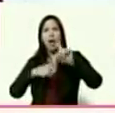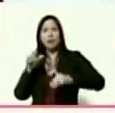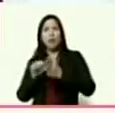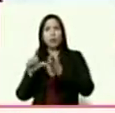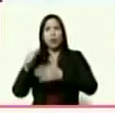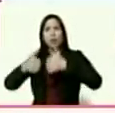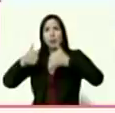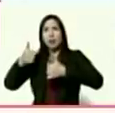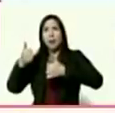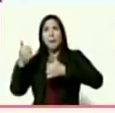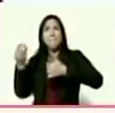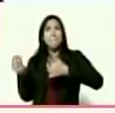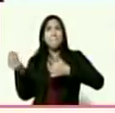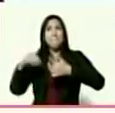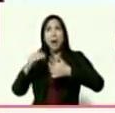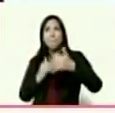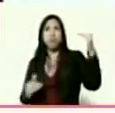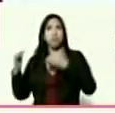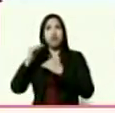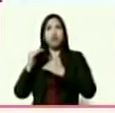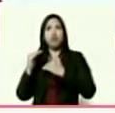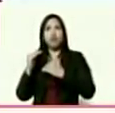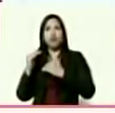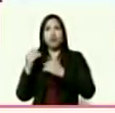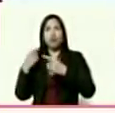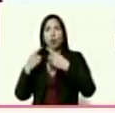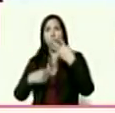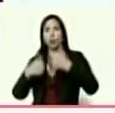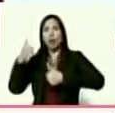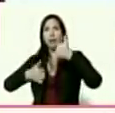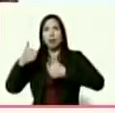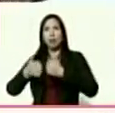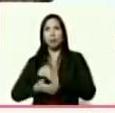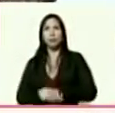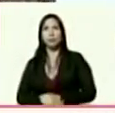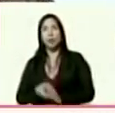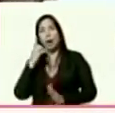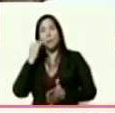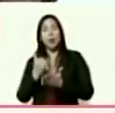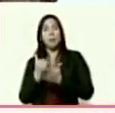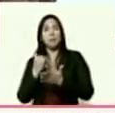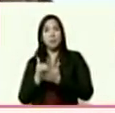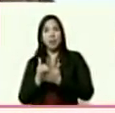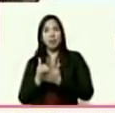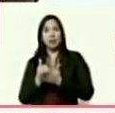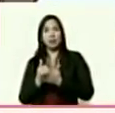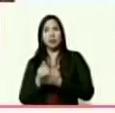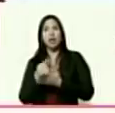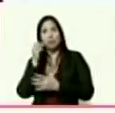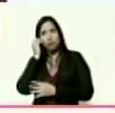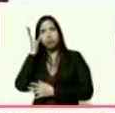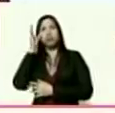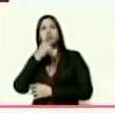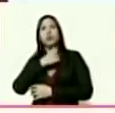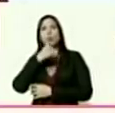el candidato del MAS duplicaba al resto. Vamos a ver si eso, es capaz de